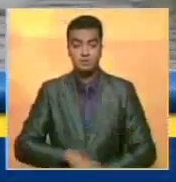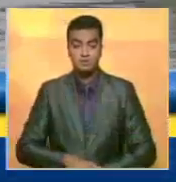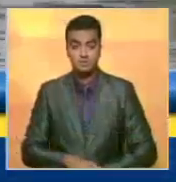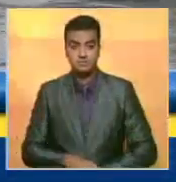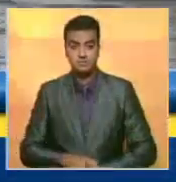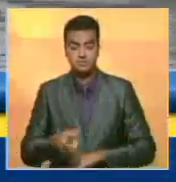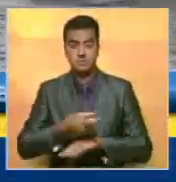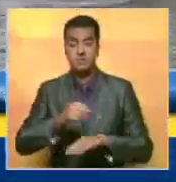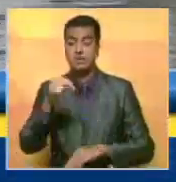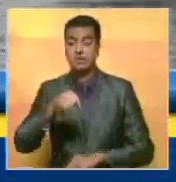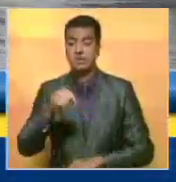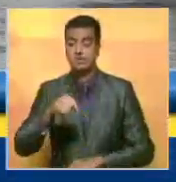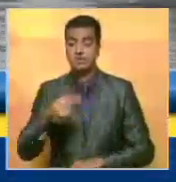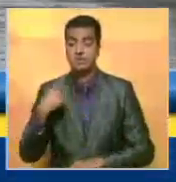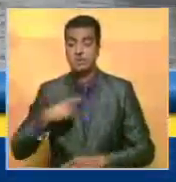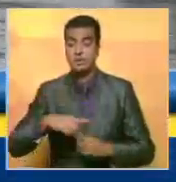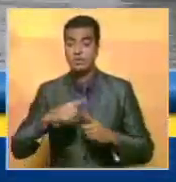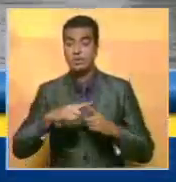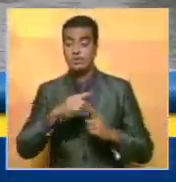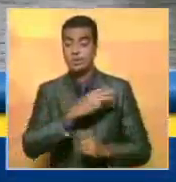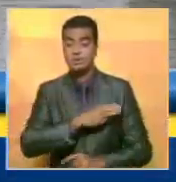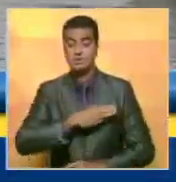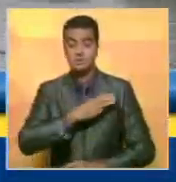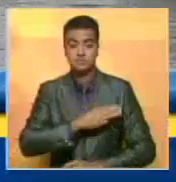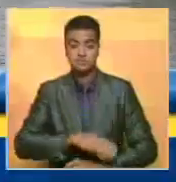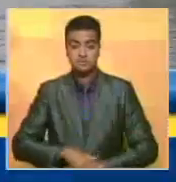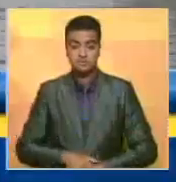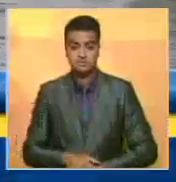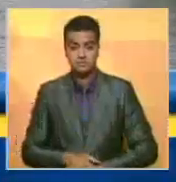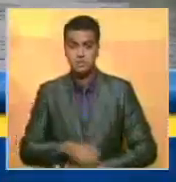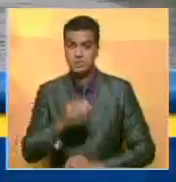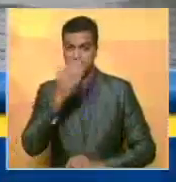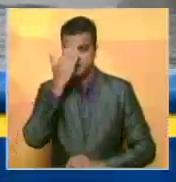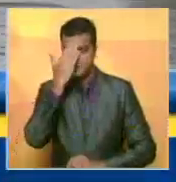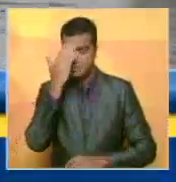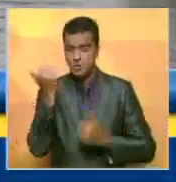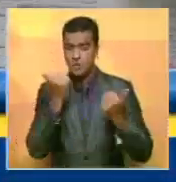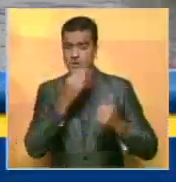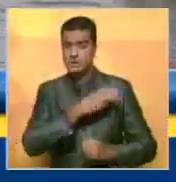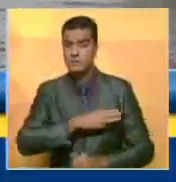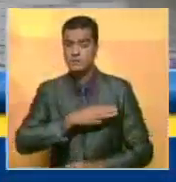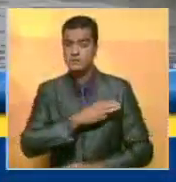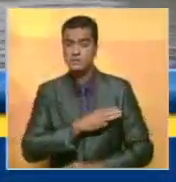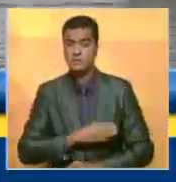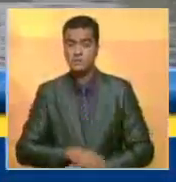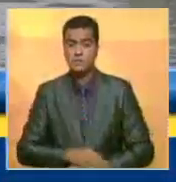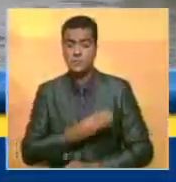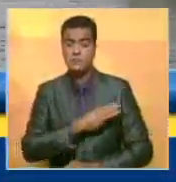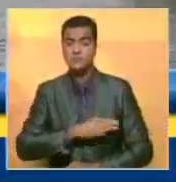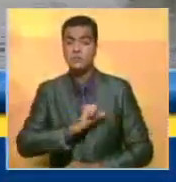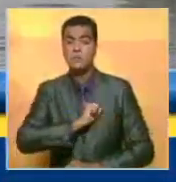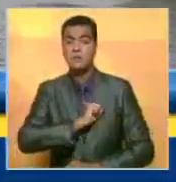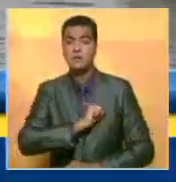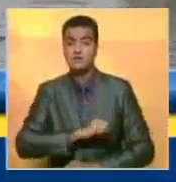hoy tiene una otra misión. ¿Usted sabe cuál es esa otra misión que tiene el gobierno? Misión miedo.